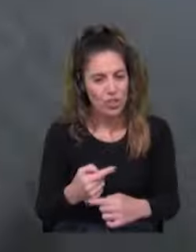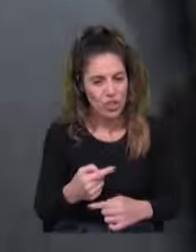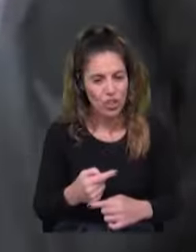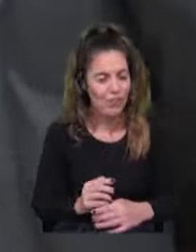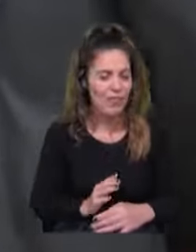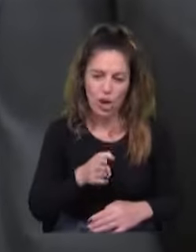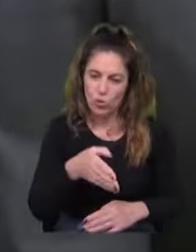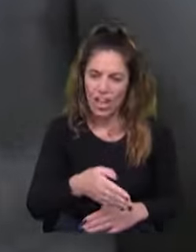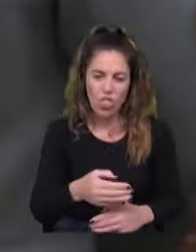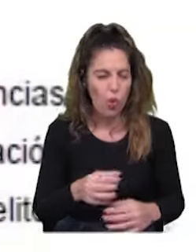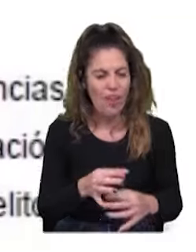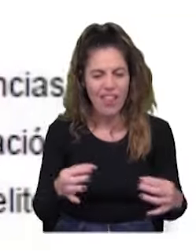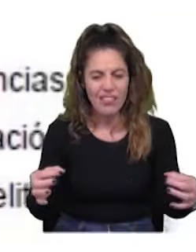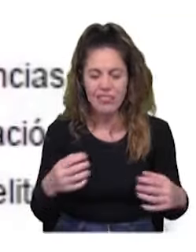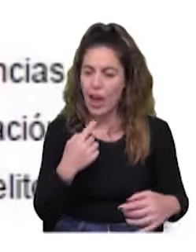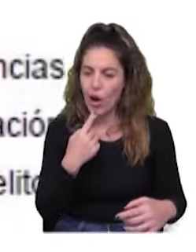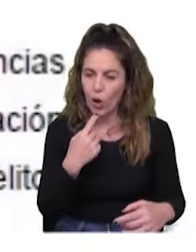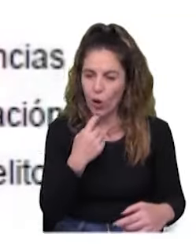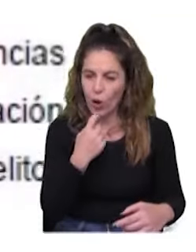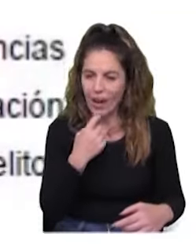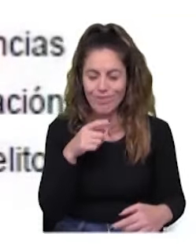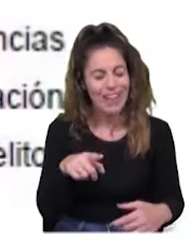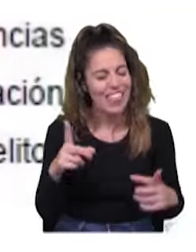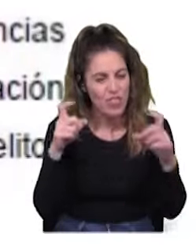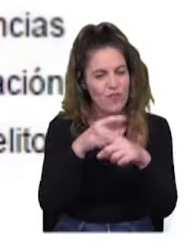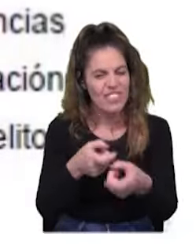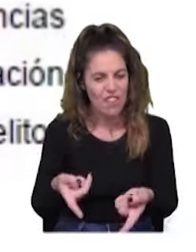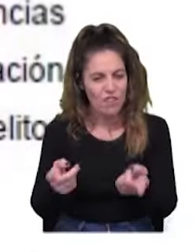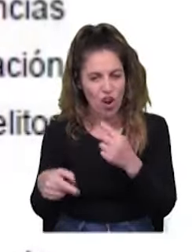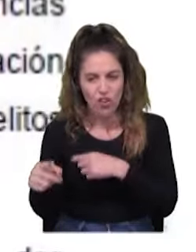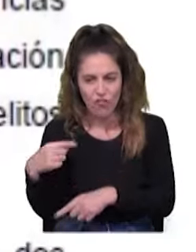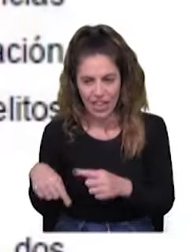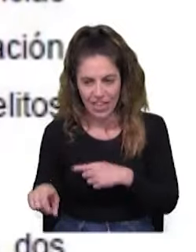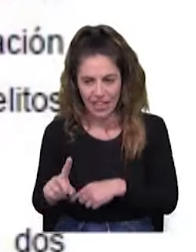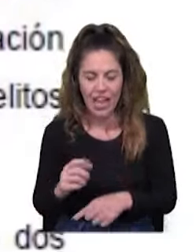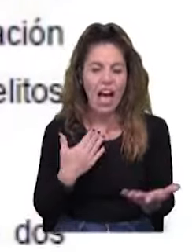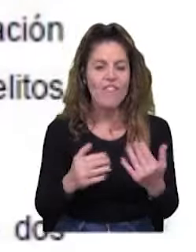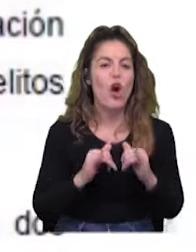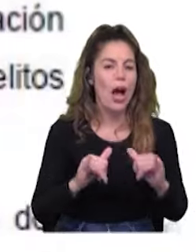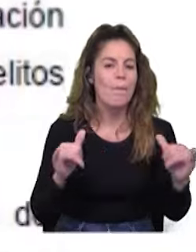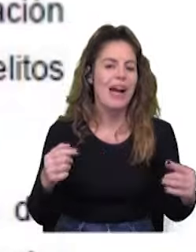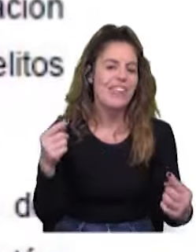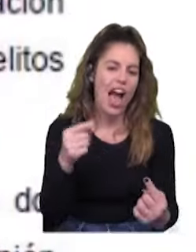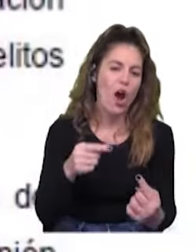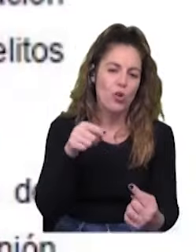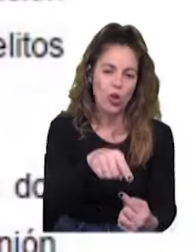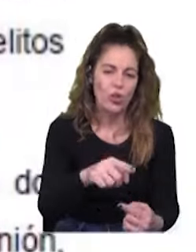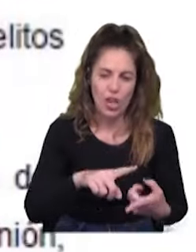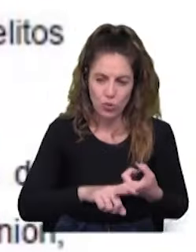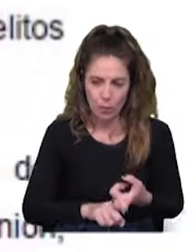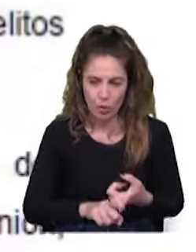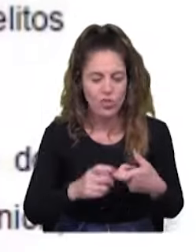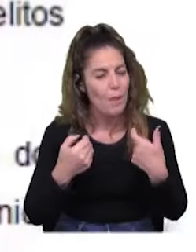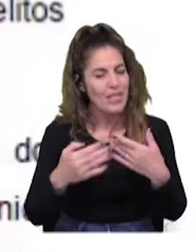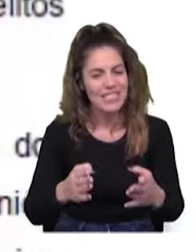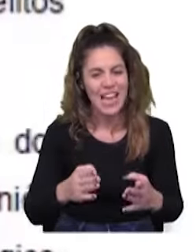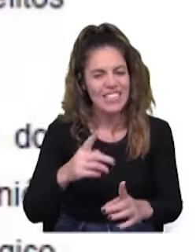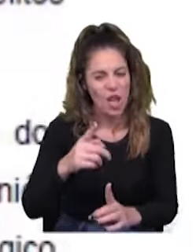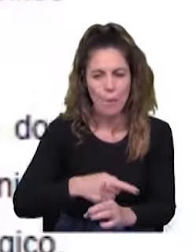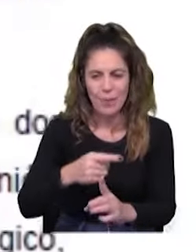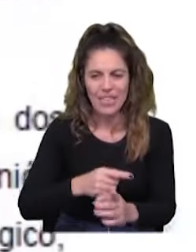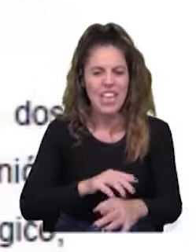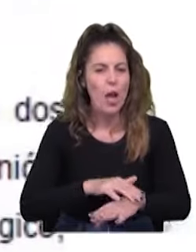cruzado una línea Roja de la cual le era muy difícil volver habló de una campaña de acoso contra su esposa iniciada hace varios meses en base